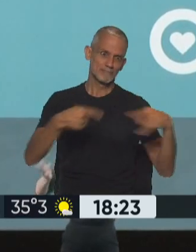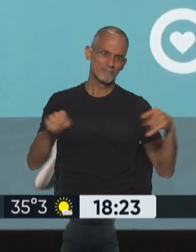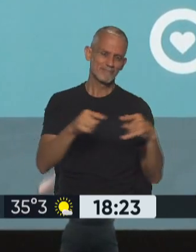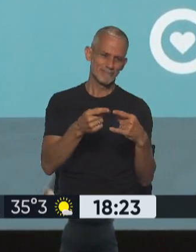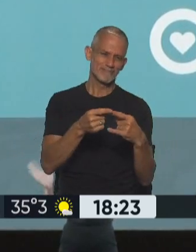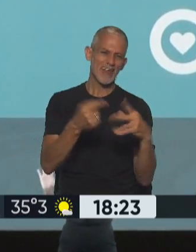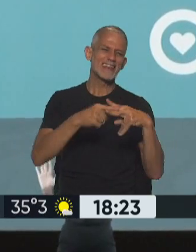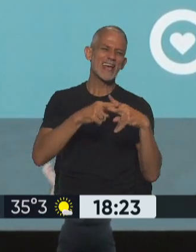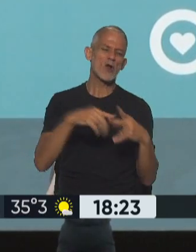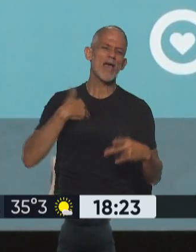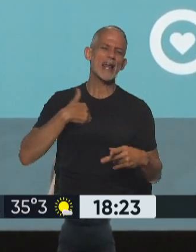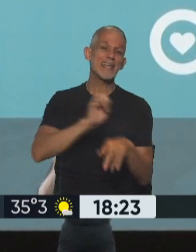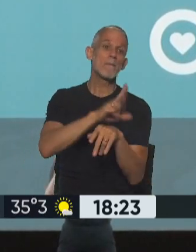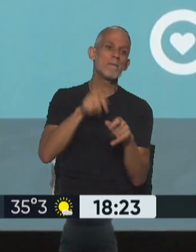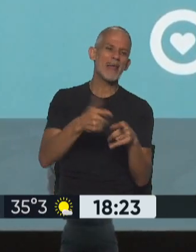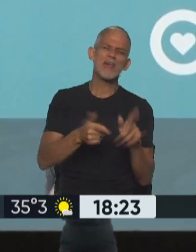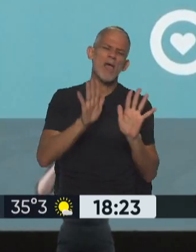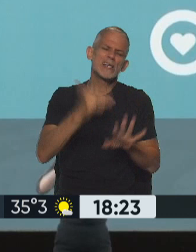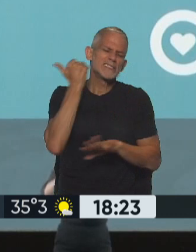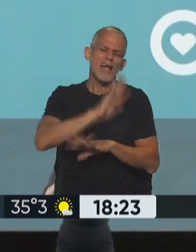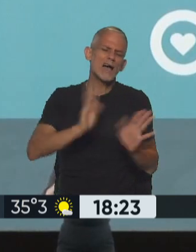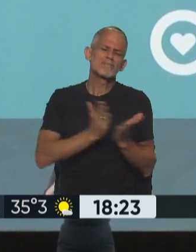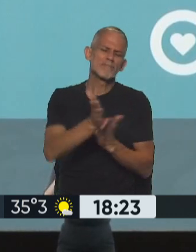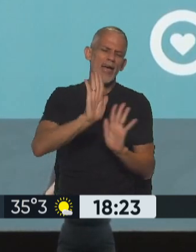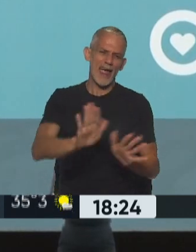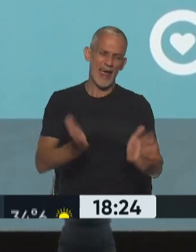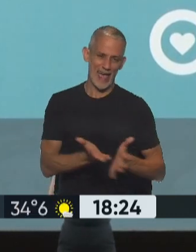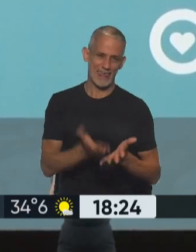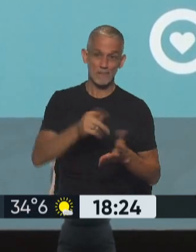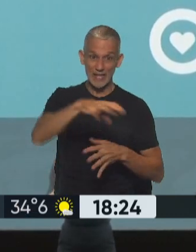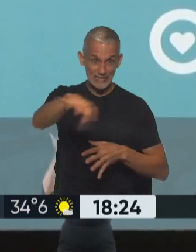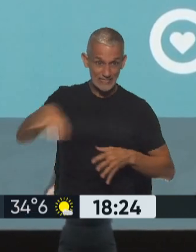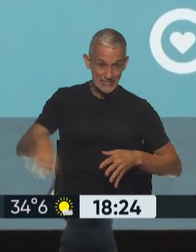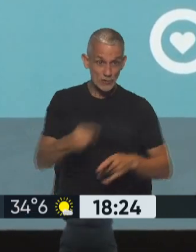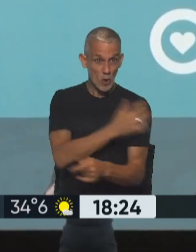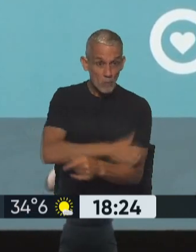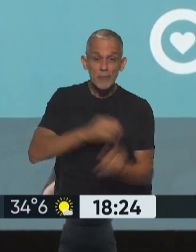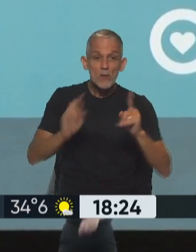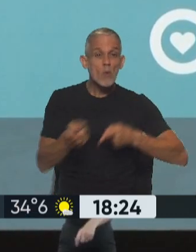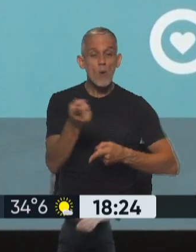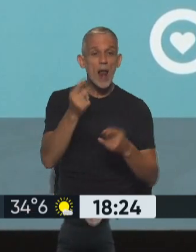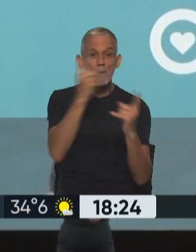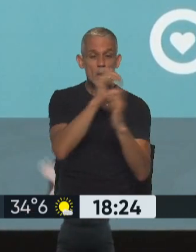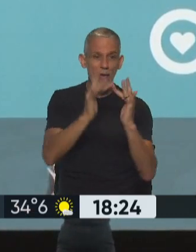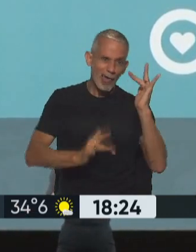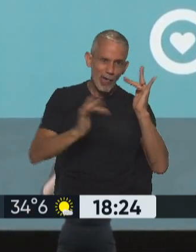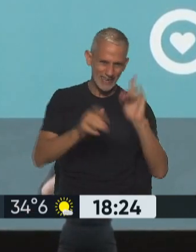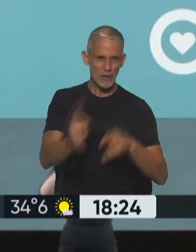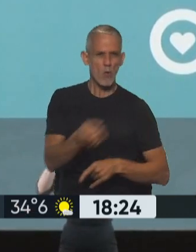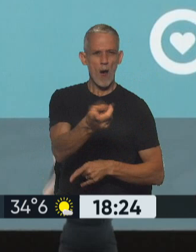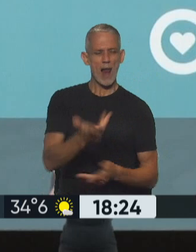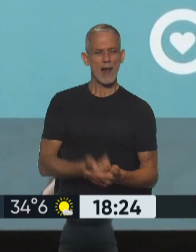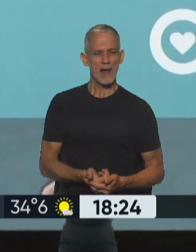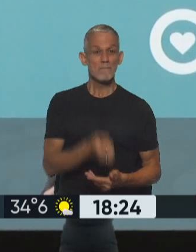pospandemia en la Argentina el mundo vinieron para quedarse e incluso en sectores con alta vulnerabilidad y problemas de conectividad por tanto